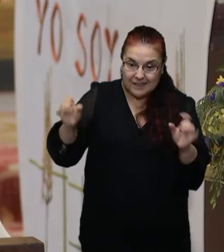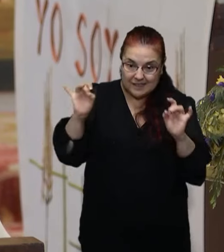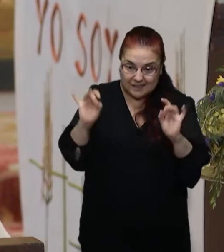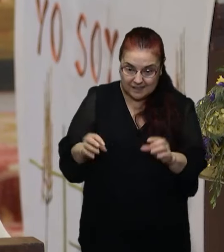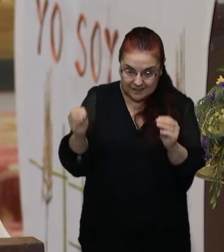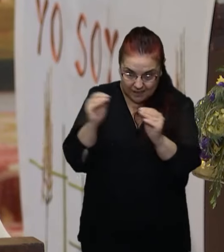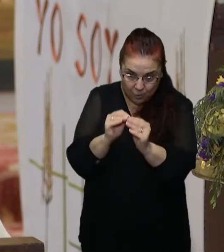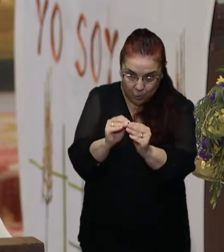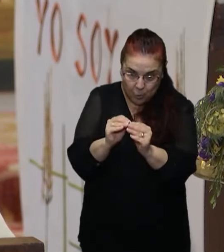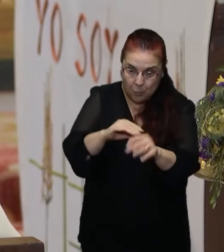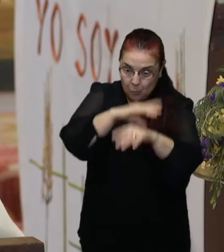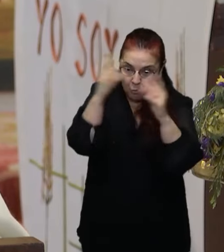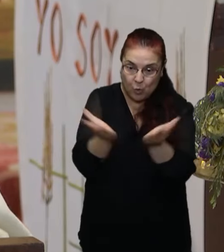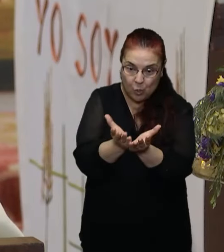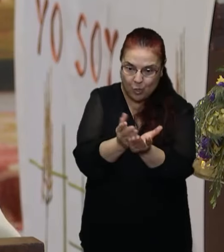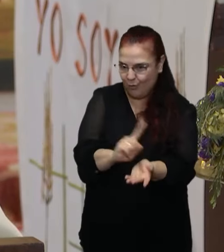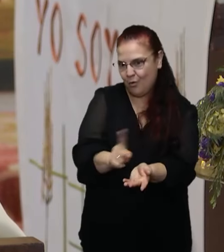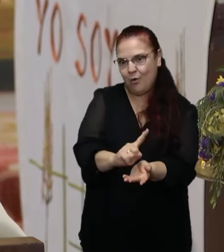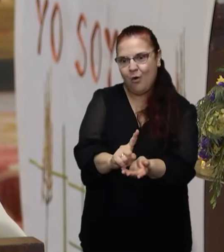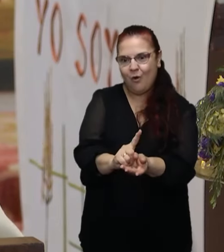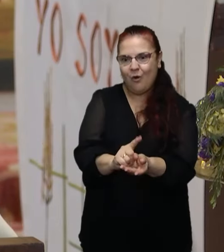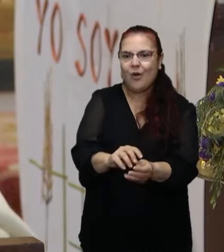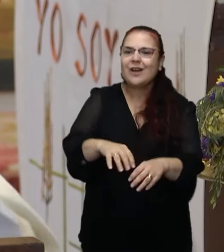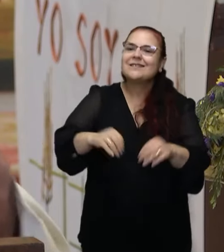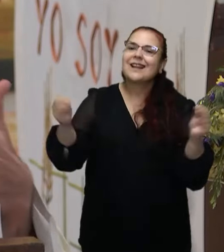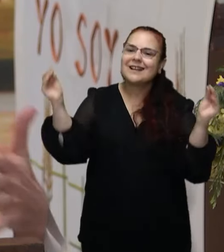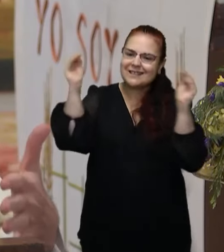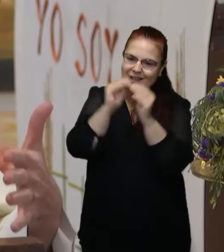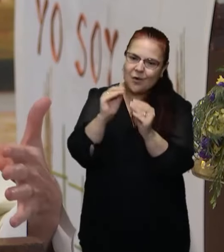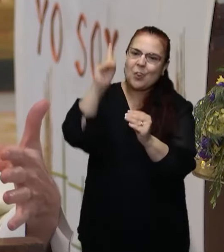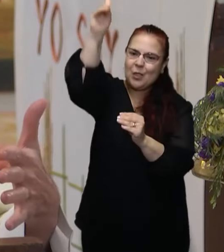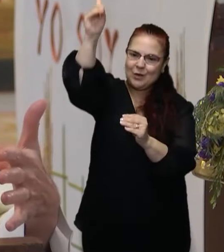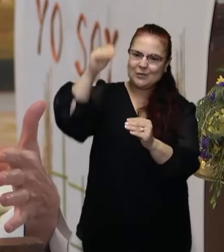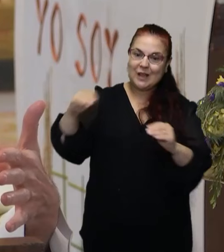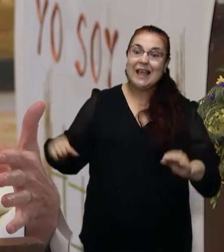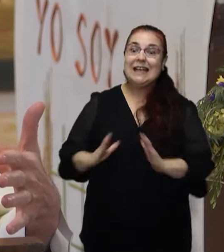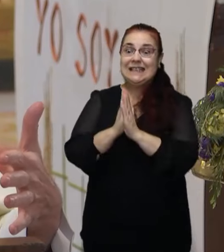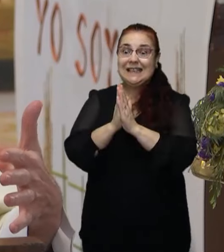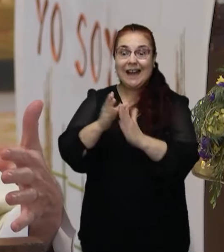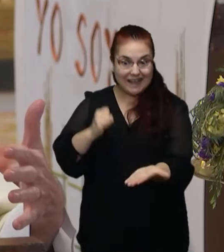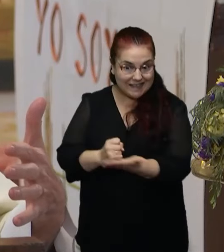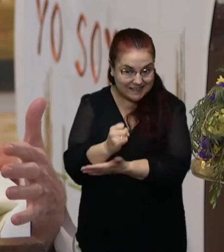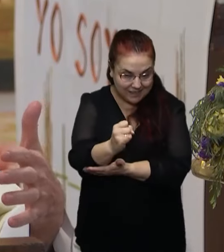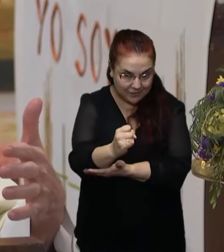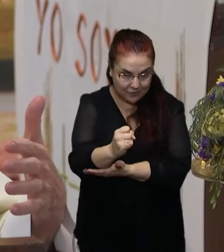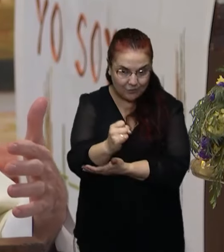Dios. San Isidro no perteneció,